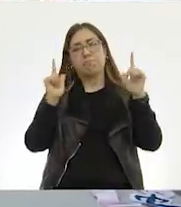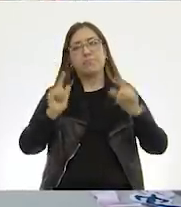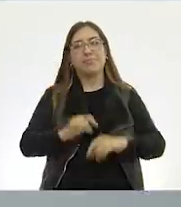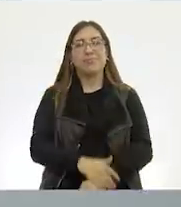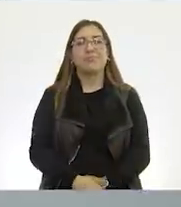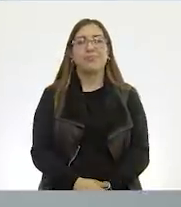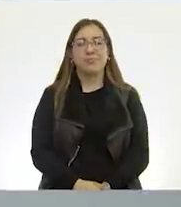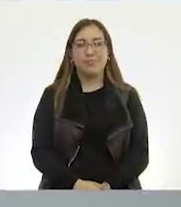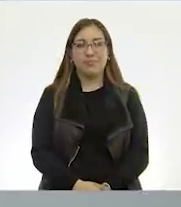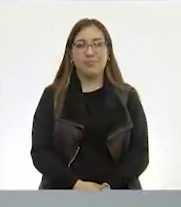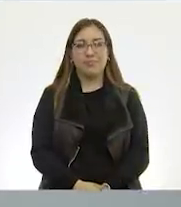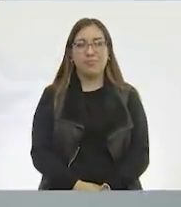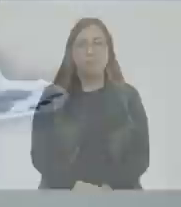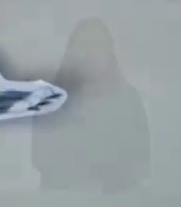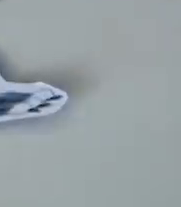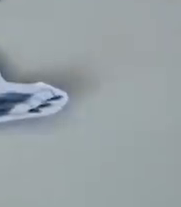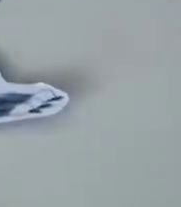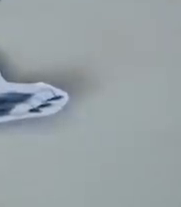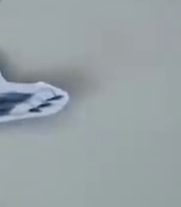cinta.